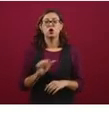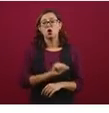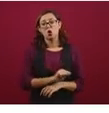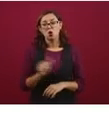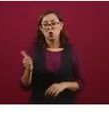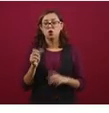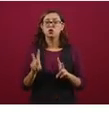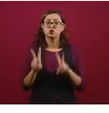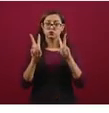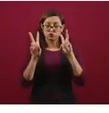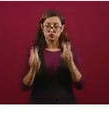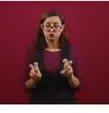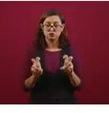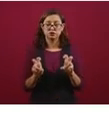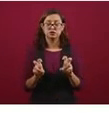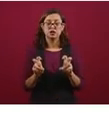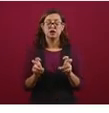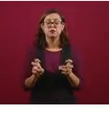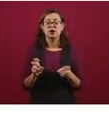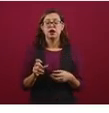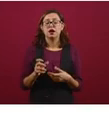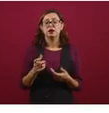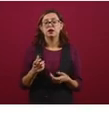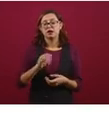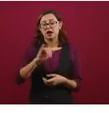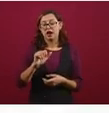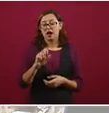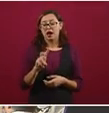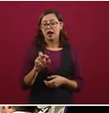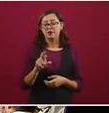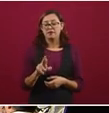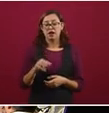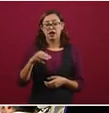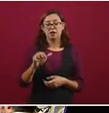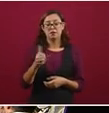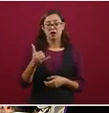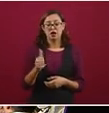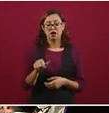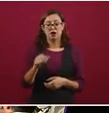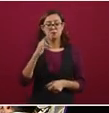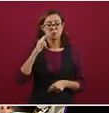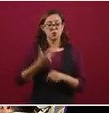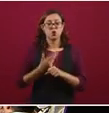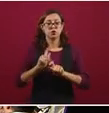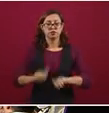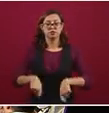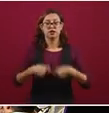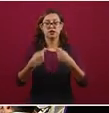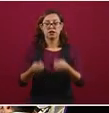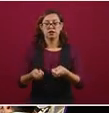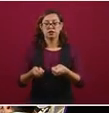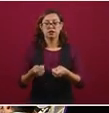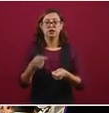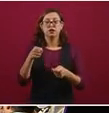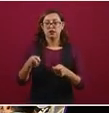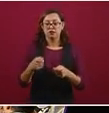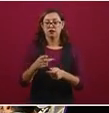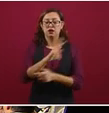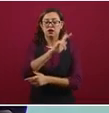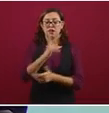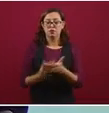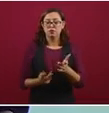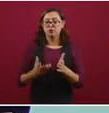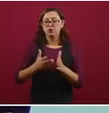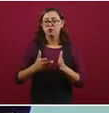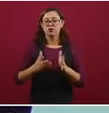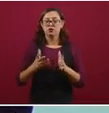debo señalar que Javier May quedó responsabilizado de ampliar el programa Sembrando